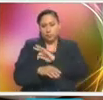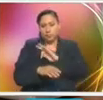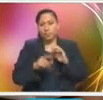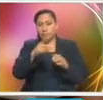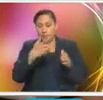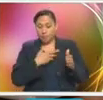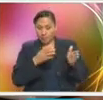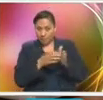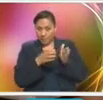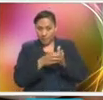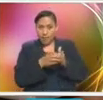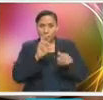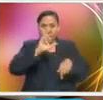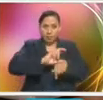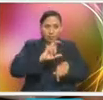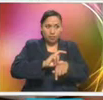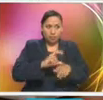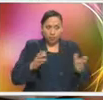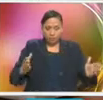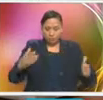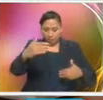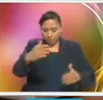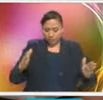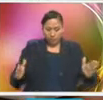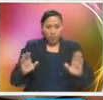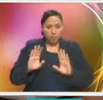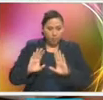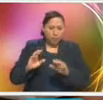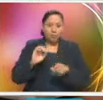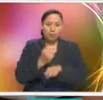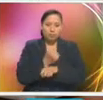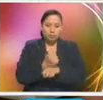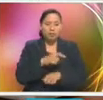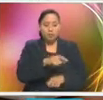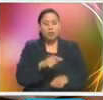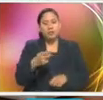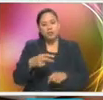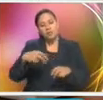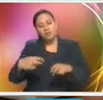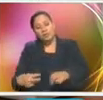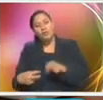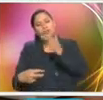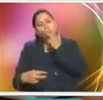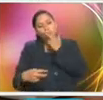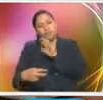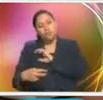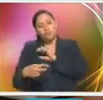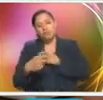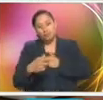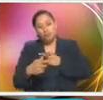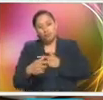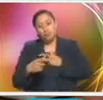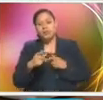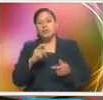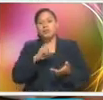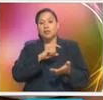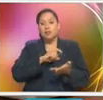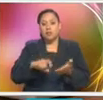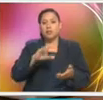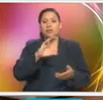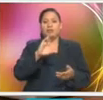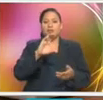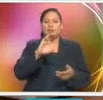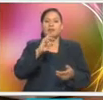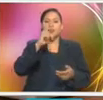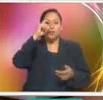caja de huevo o de lo que te tengas arrumbada, de zapatos, ese será su tesoro más preciado. Se le puede comprar catnip, ¿no? Que es